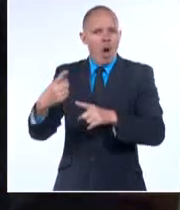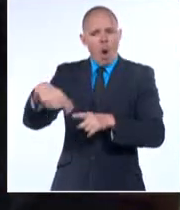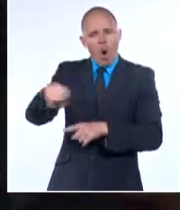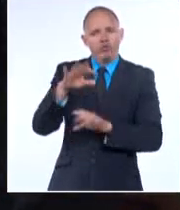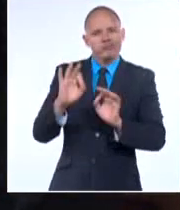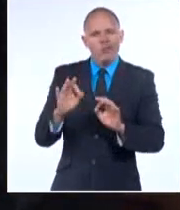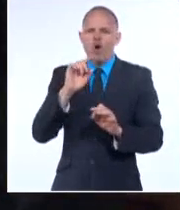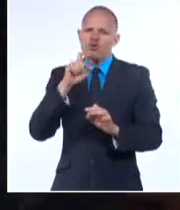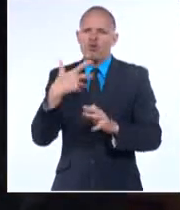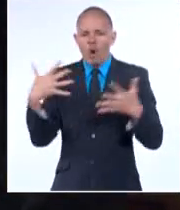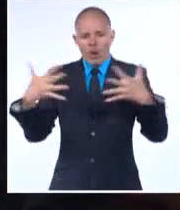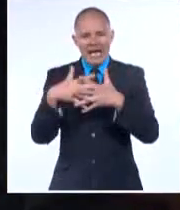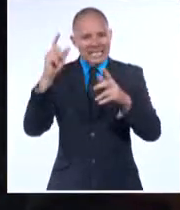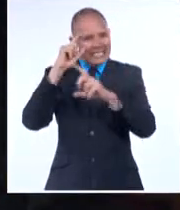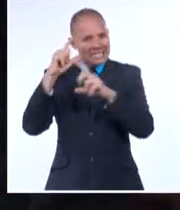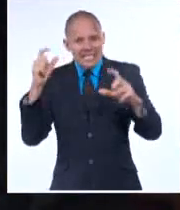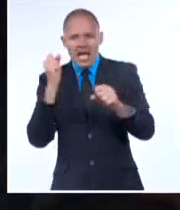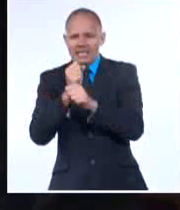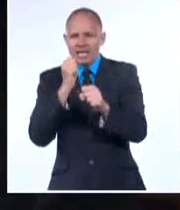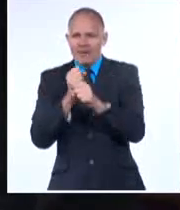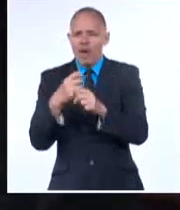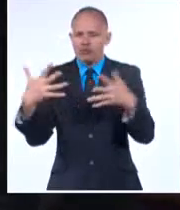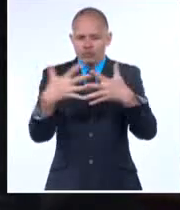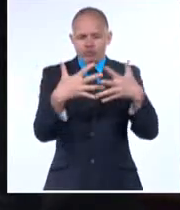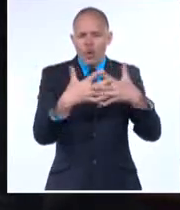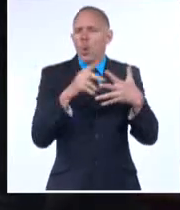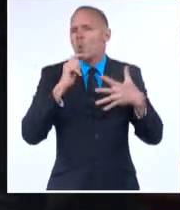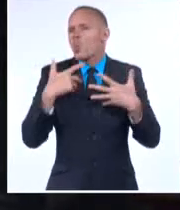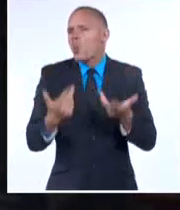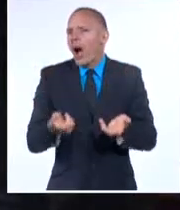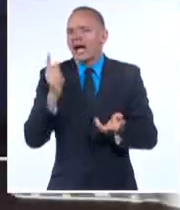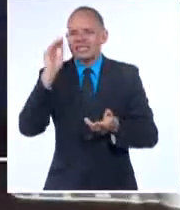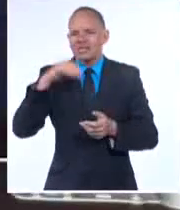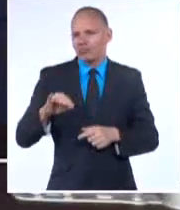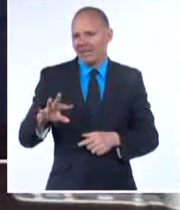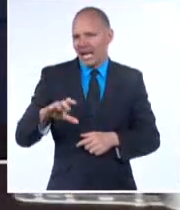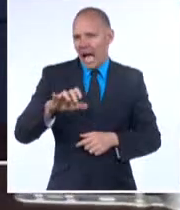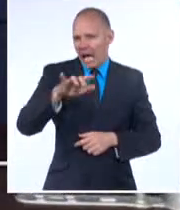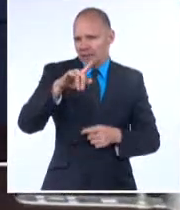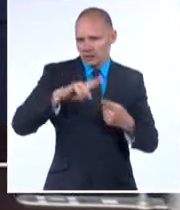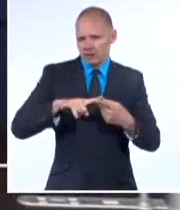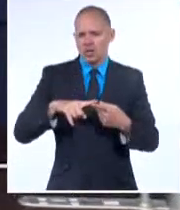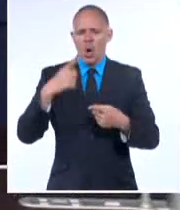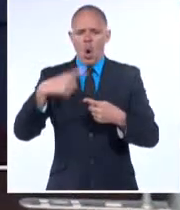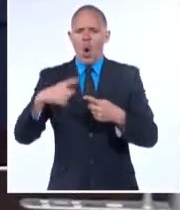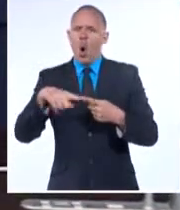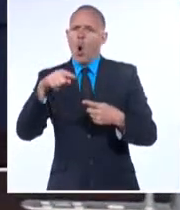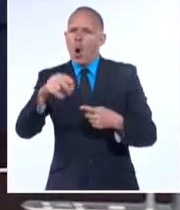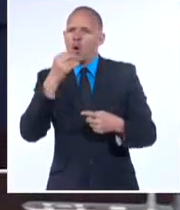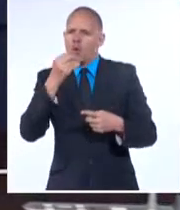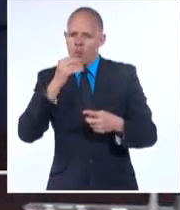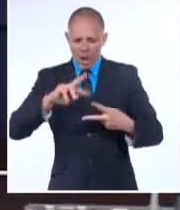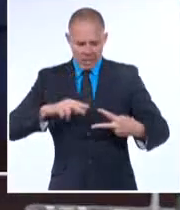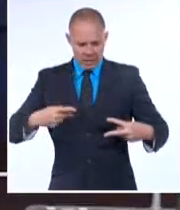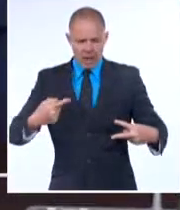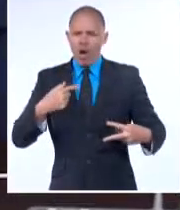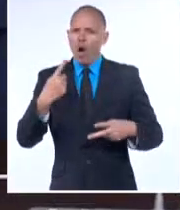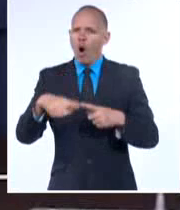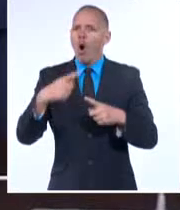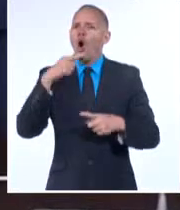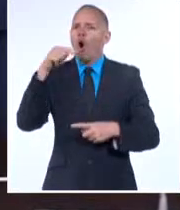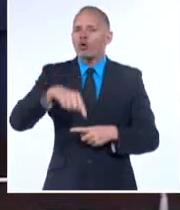del intercambio científico en especialidades como oncología, endocrinología, genética, ginecología